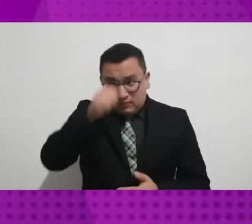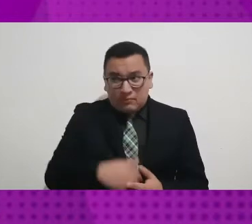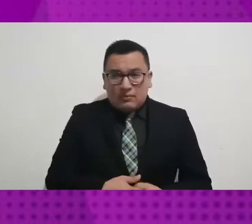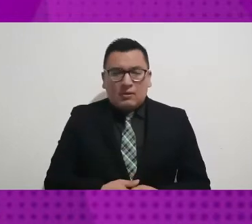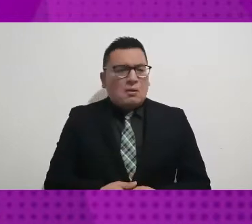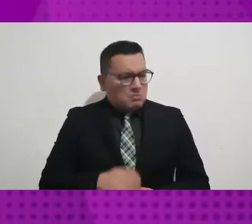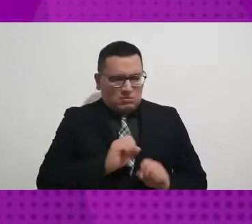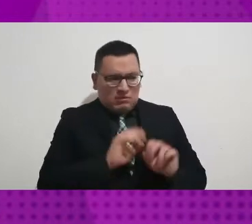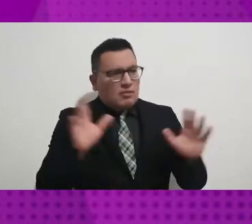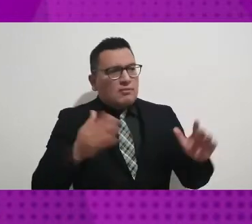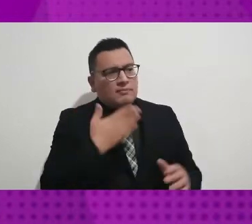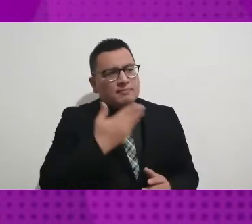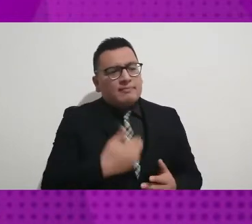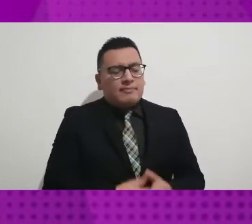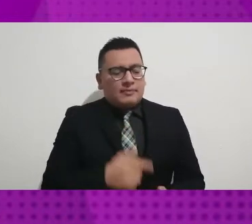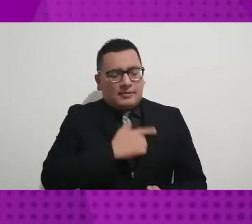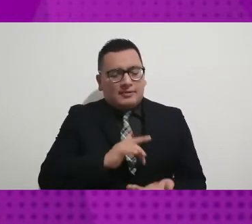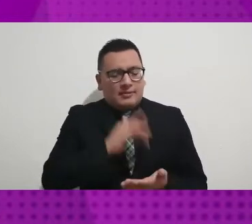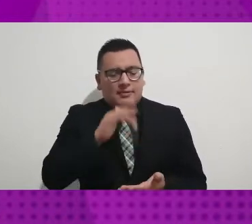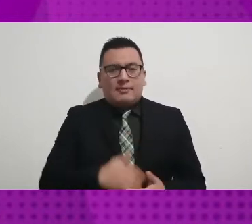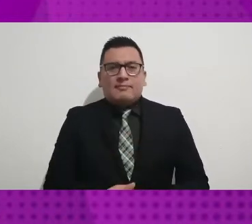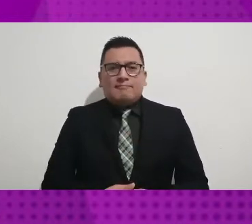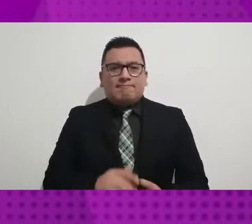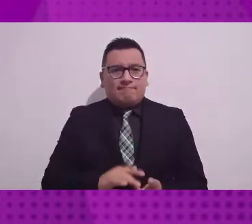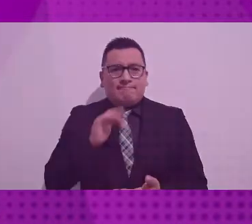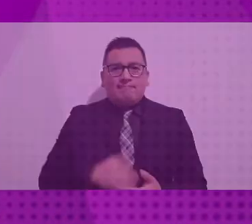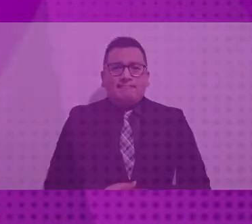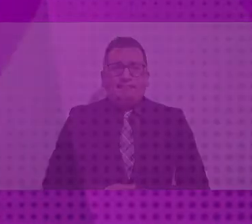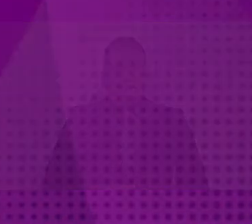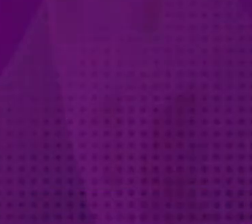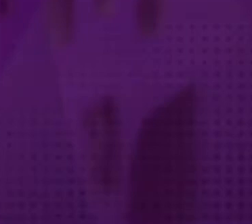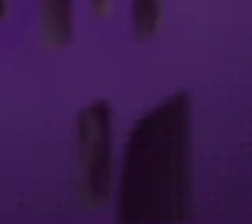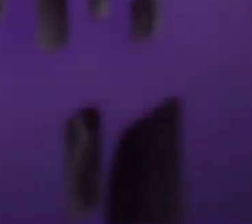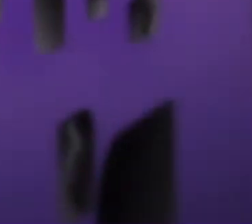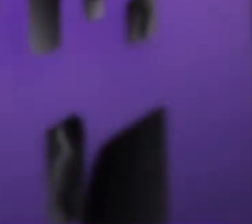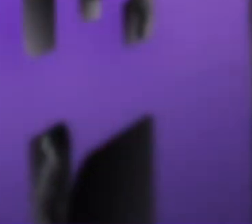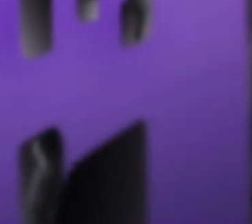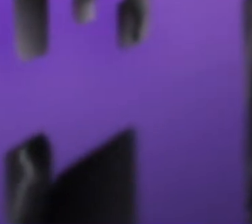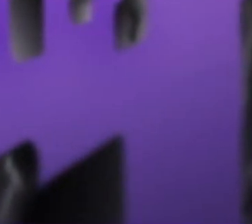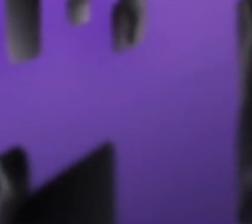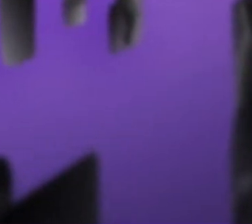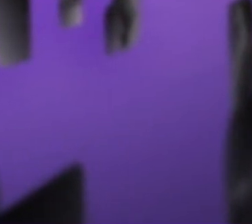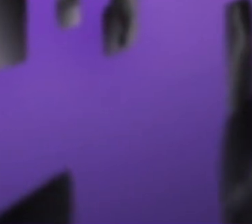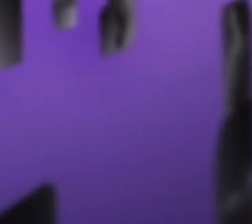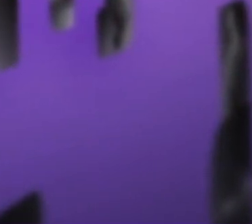con lo que nos estás comentando, si te parece. Por supuesto, Gustavo. Muchas gracias a ti. Gracias, Arturo.